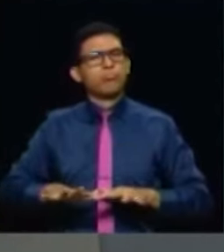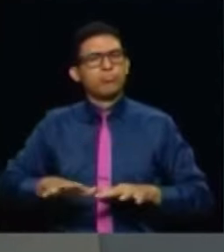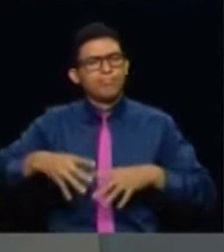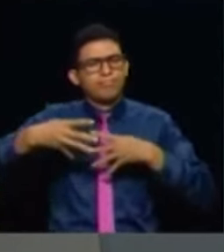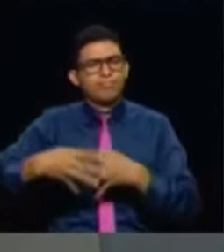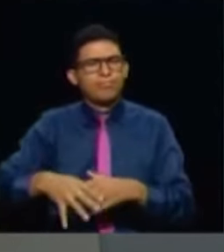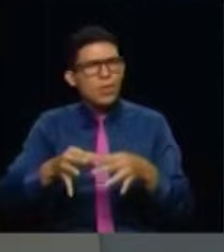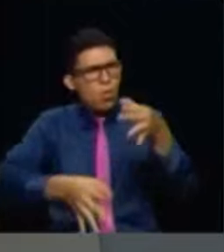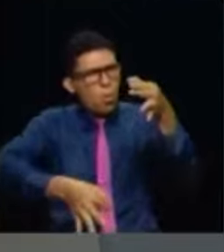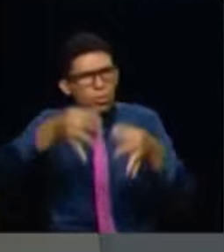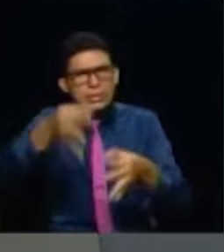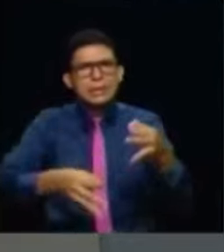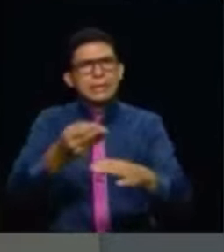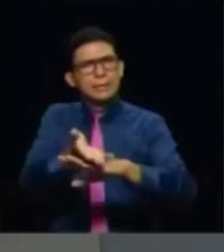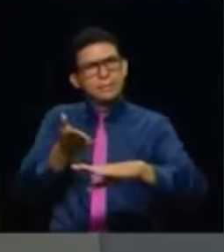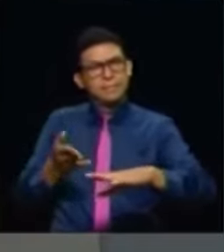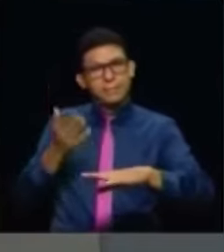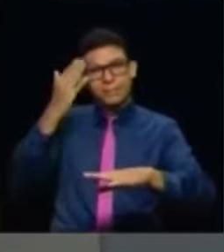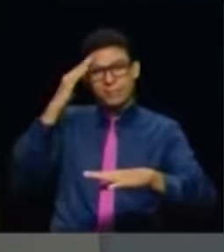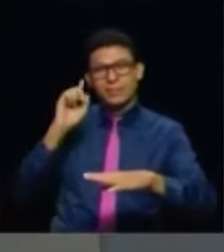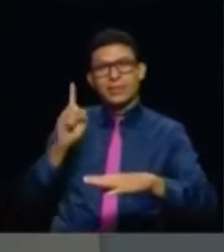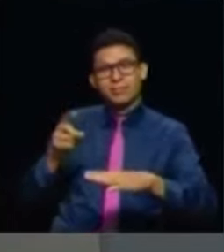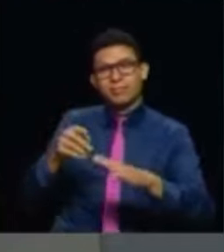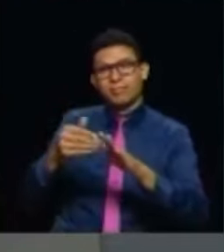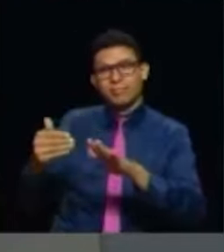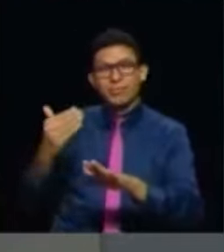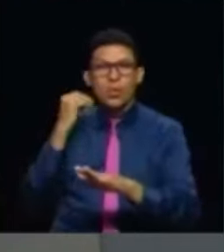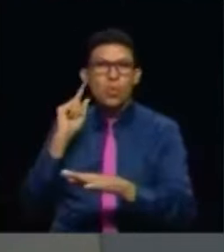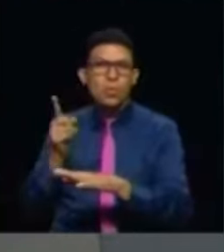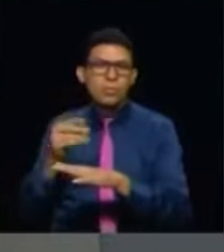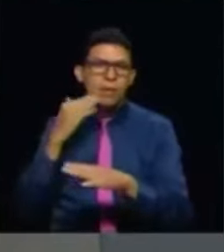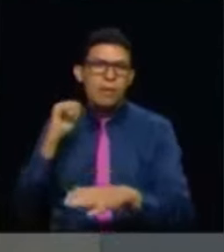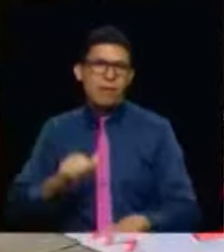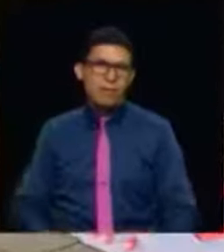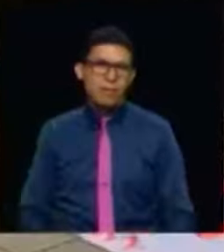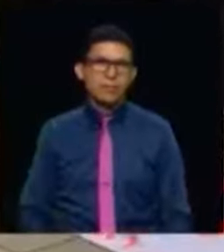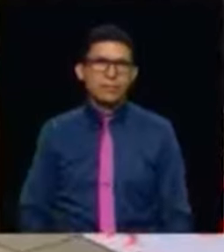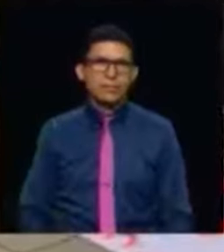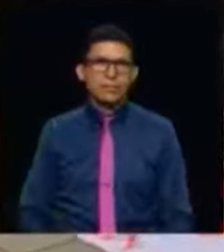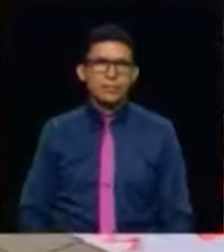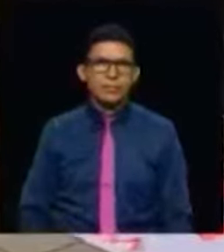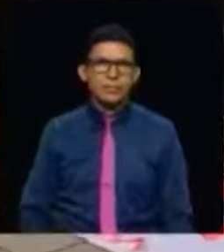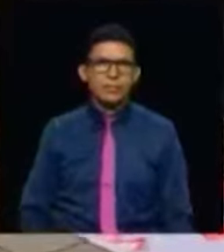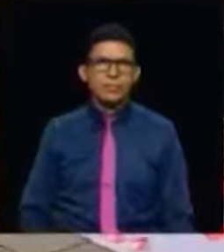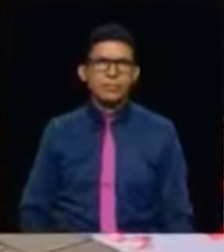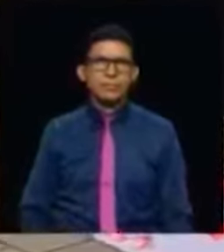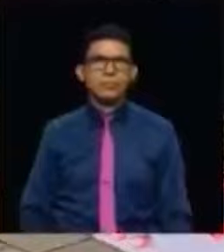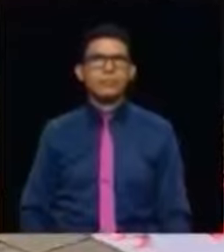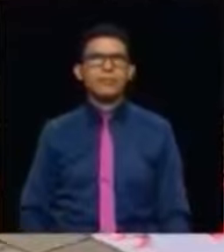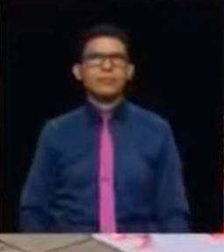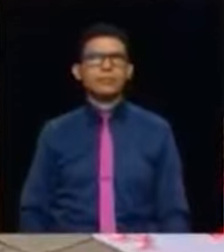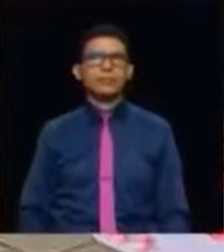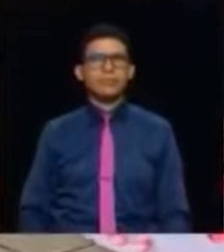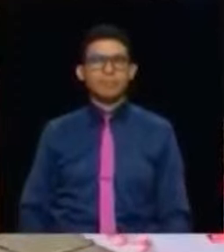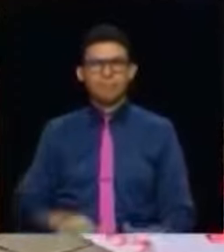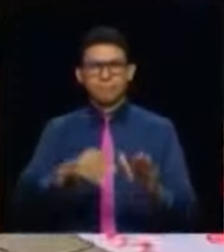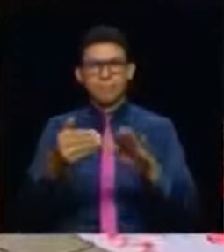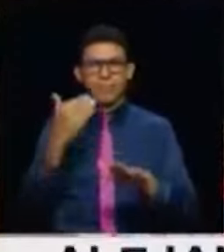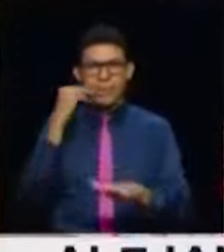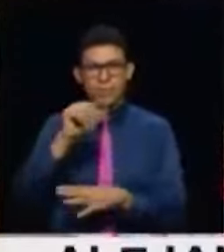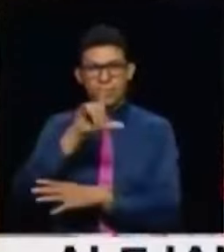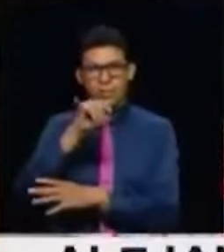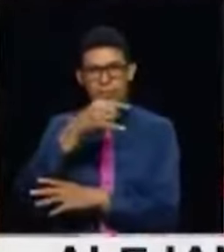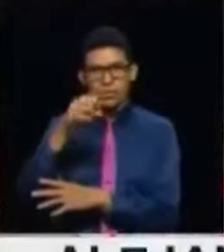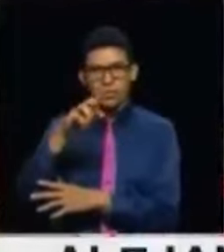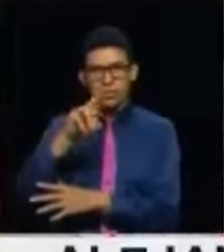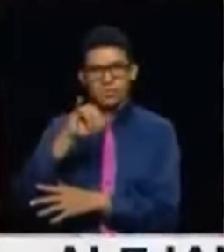pedir justicia, en este caso que lo consideran un feminicidio. El feminicidio de Luzmery Tristán sigue